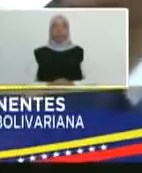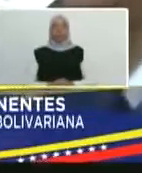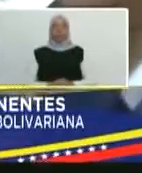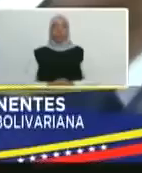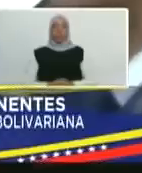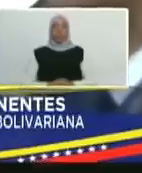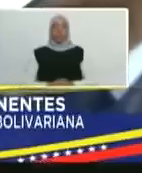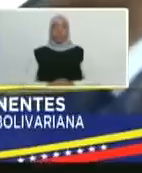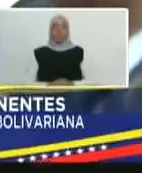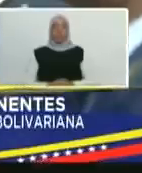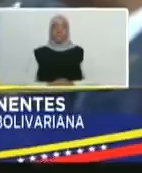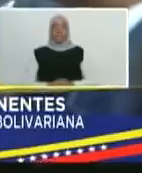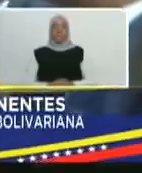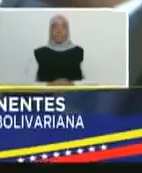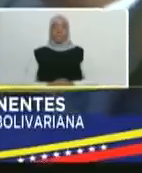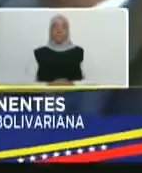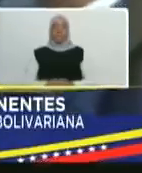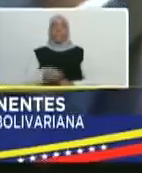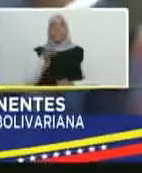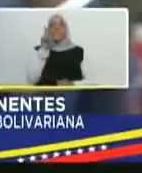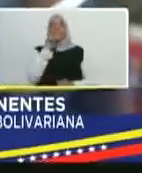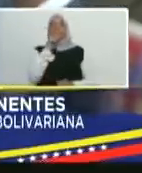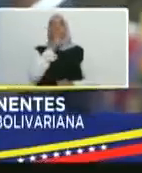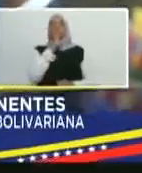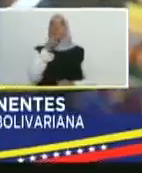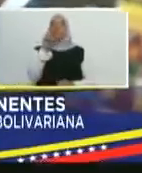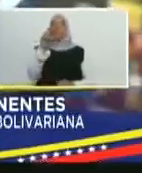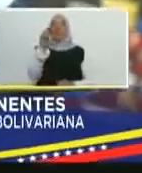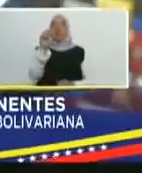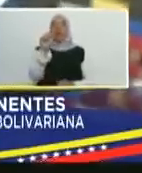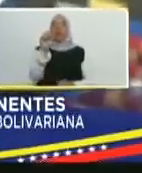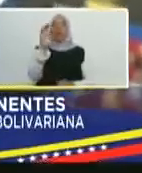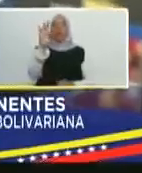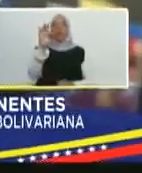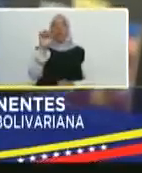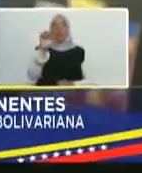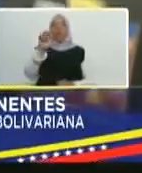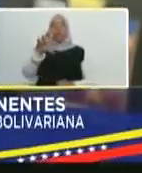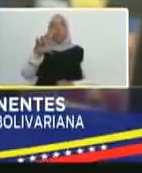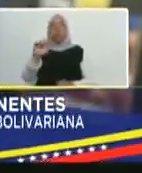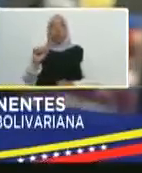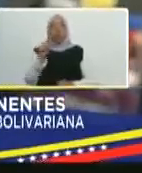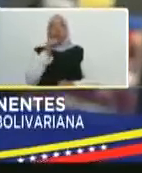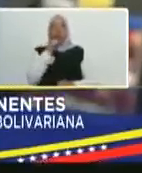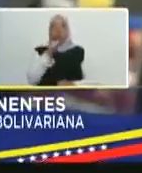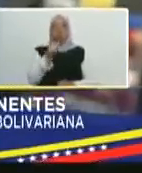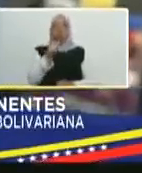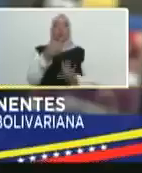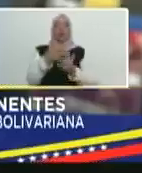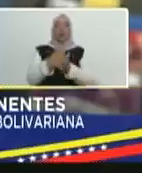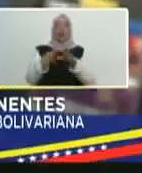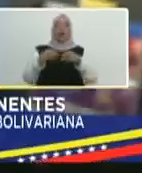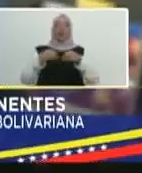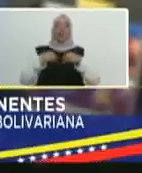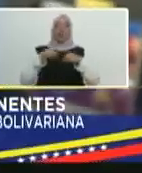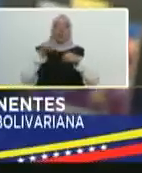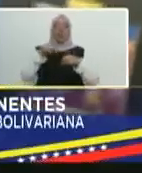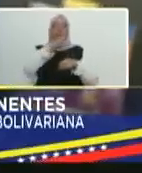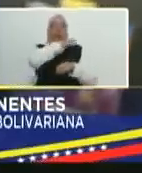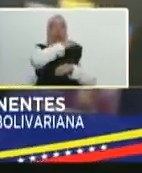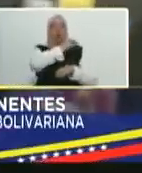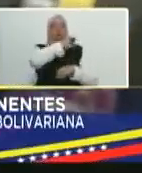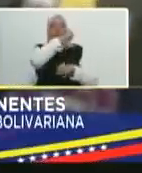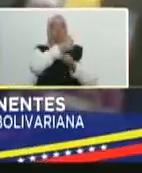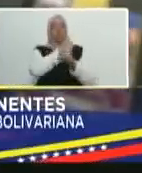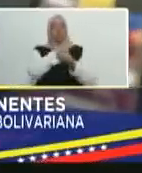Mayor General Rafael David Prieto Martínez. El jefe de Estado puntualizaba, pero deben asumirlo como un compromiso